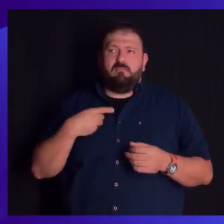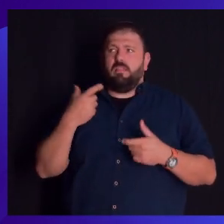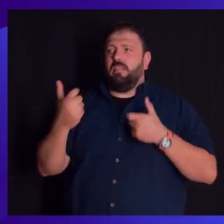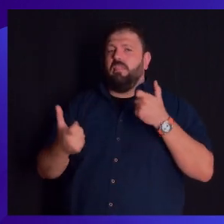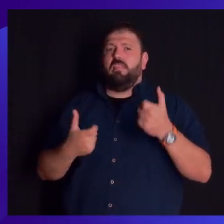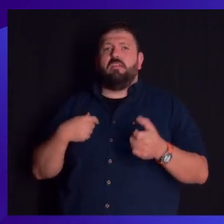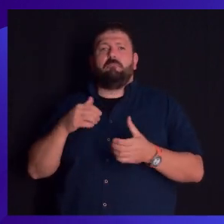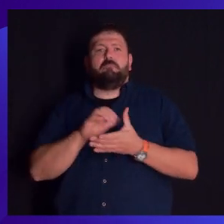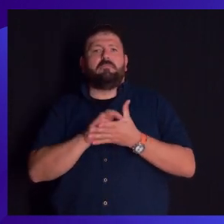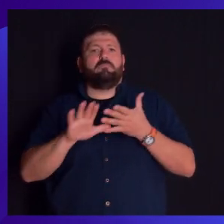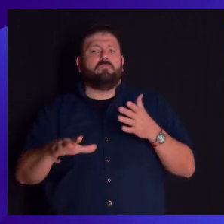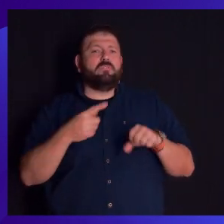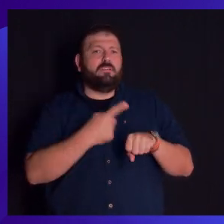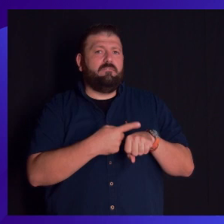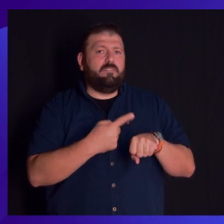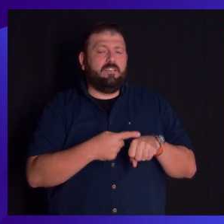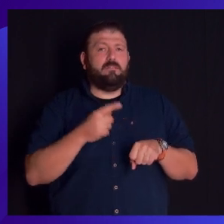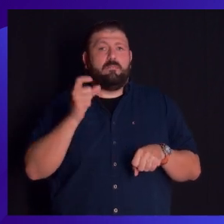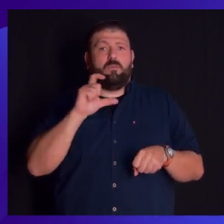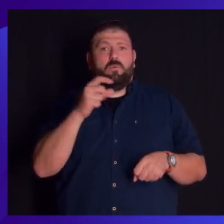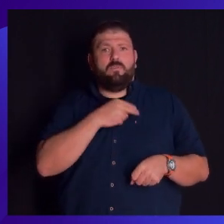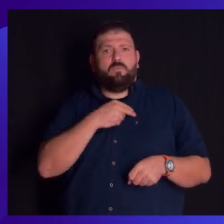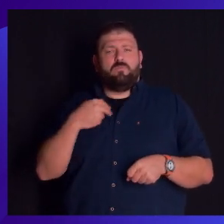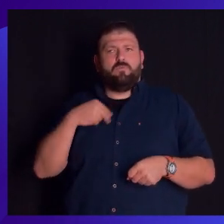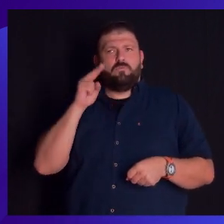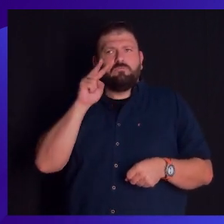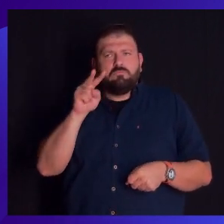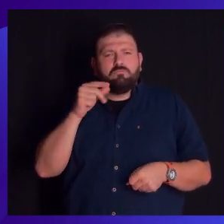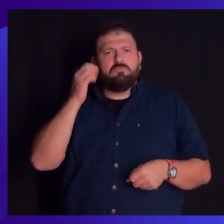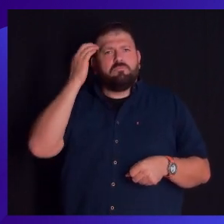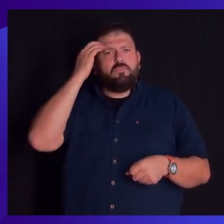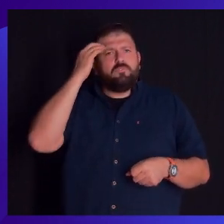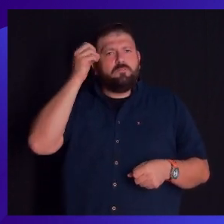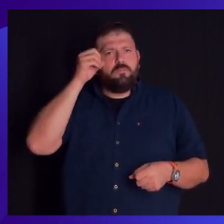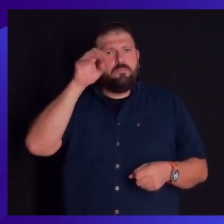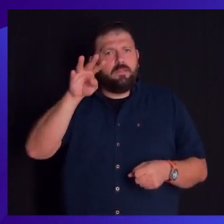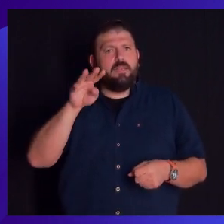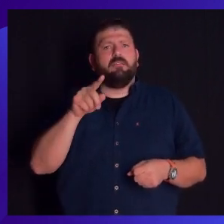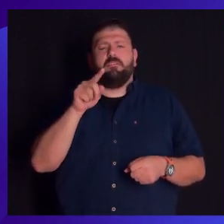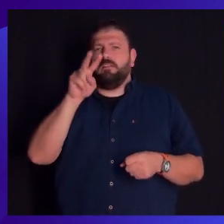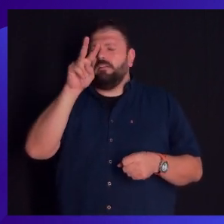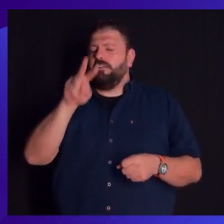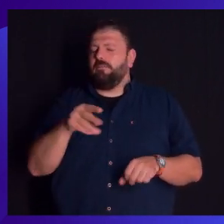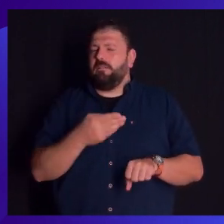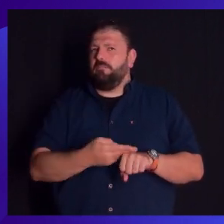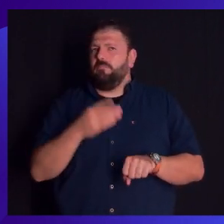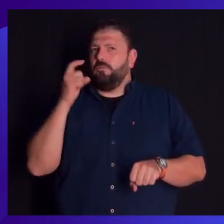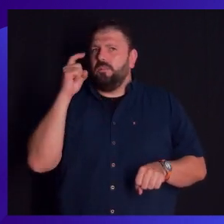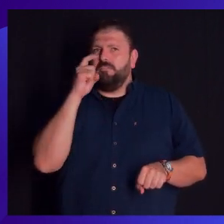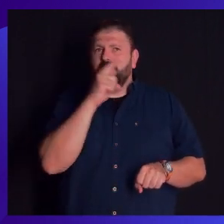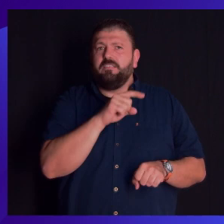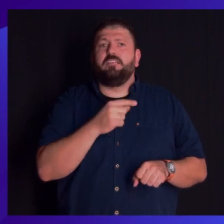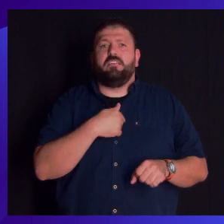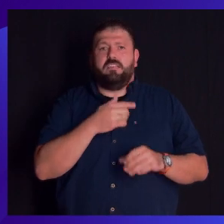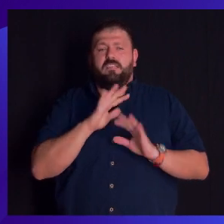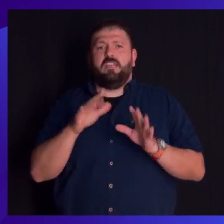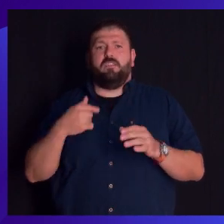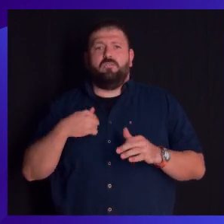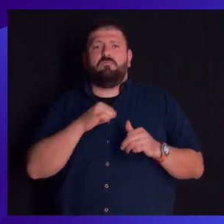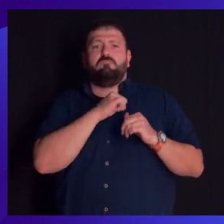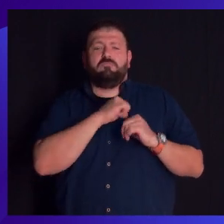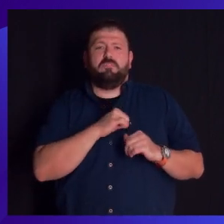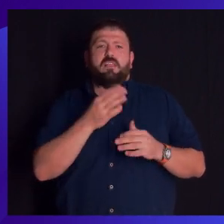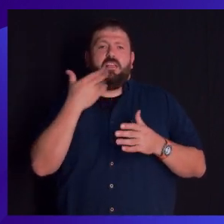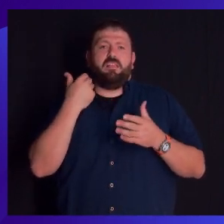más, fue opportunity cuando where nos we entró had la a compañía. debt. La verdad My que wife was sick, so I was in a very yo fui encargador de la